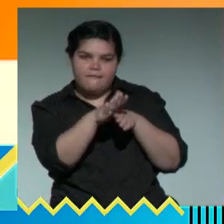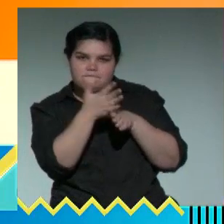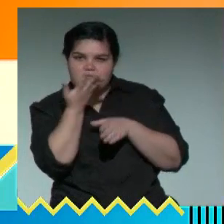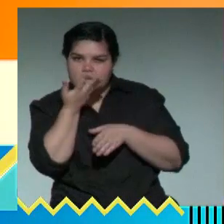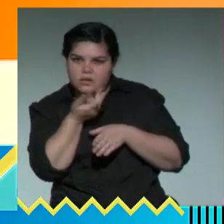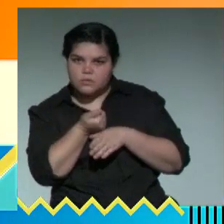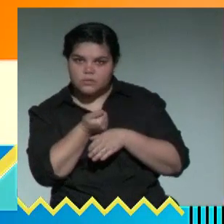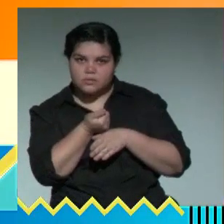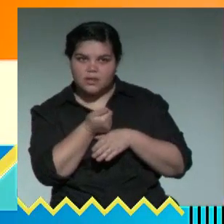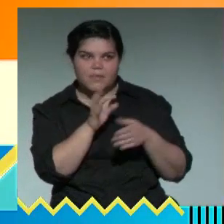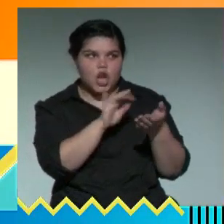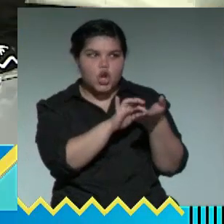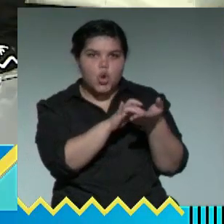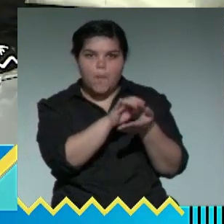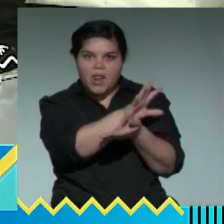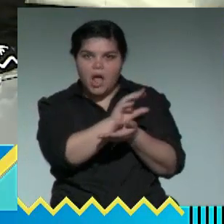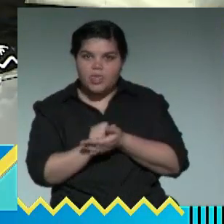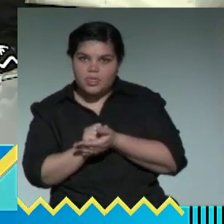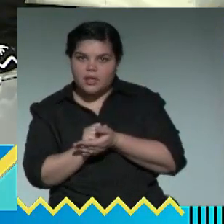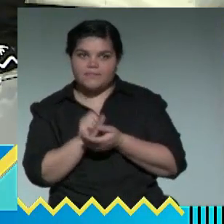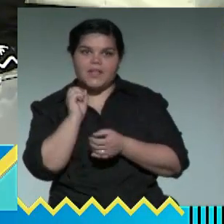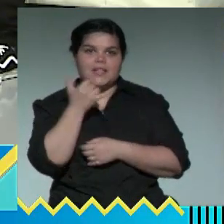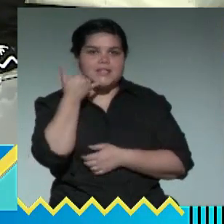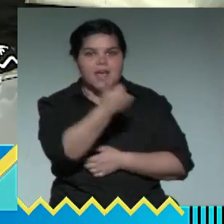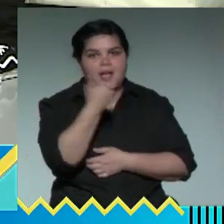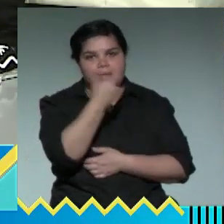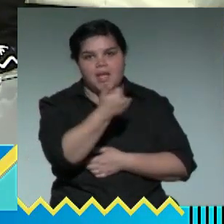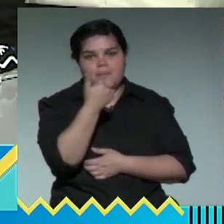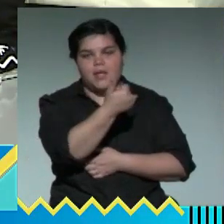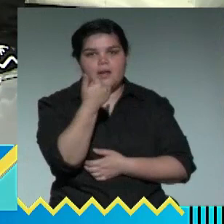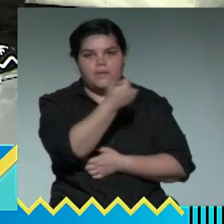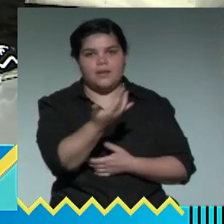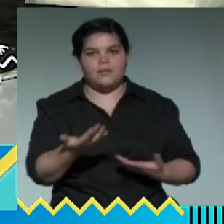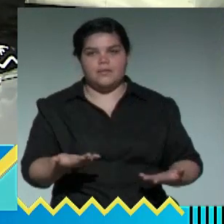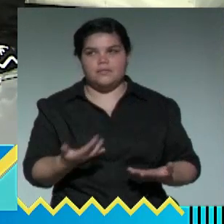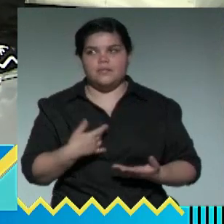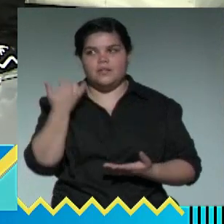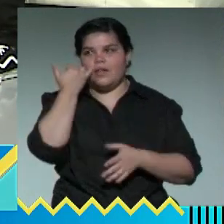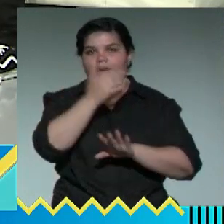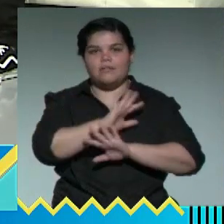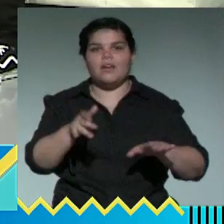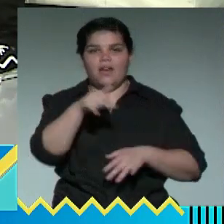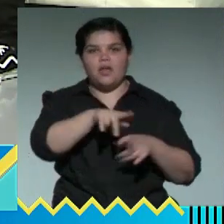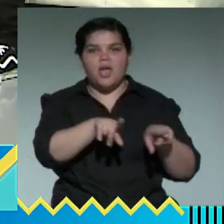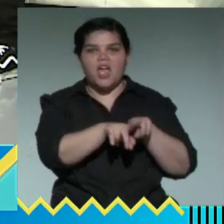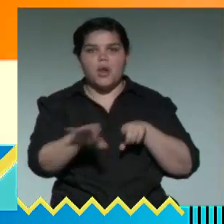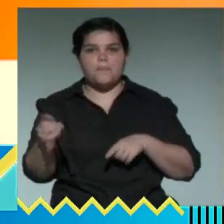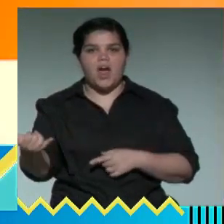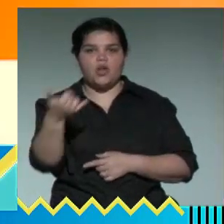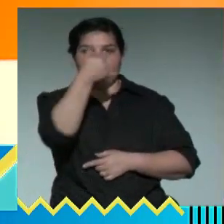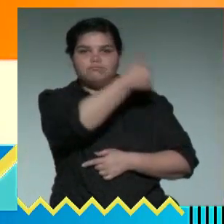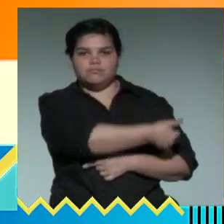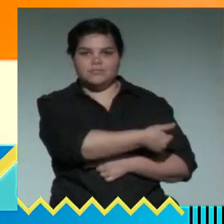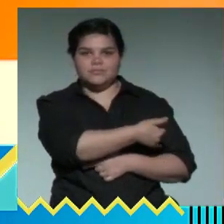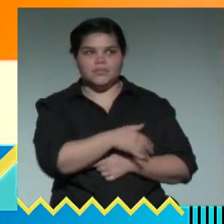pero la chica no estaba ni no interesada. Le daba bola, ¿no? Y le llamó varias veces y la piba le dice, bueno, acá tengo a mi hermano que es músico, te paso para que hables con él. Así